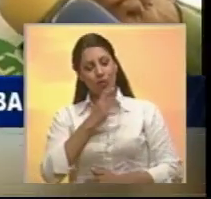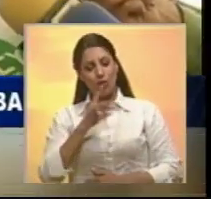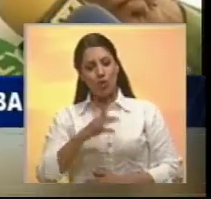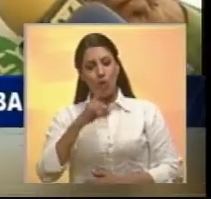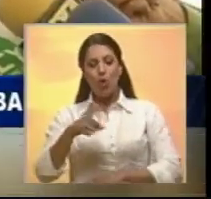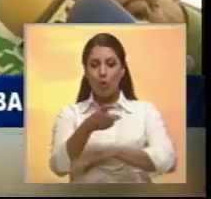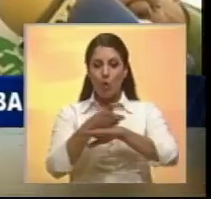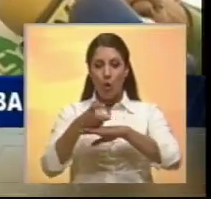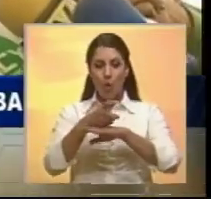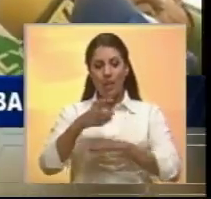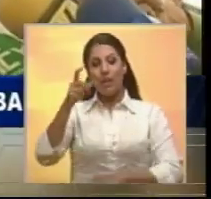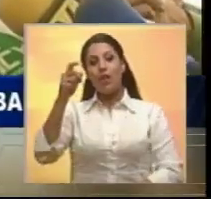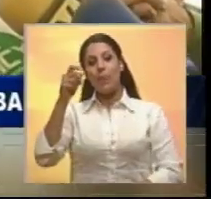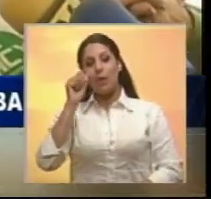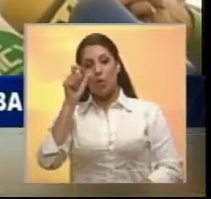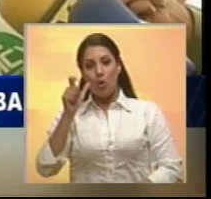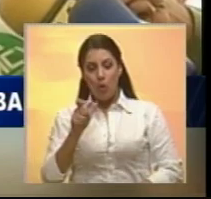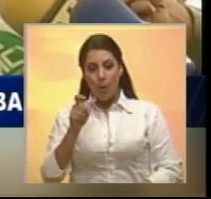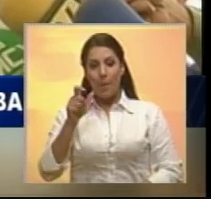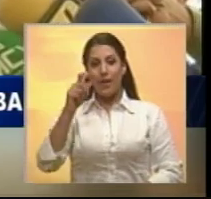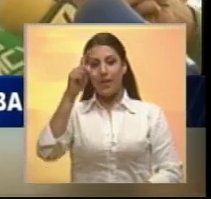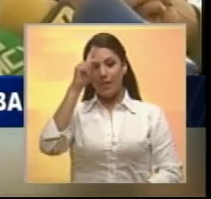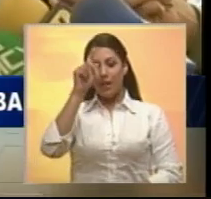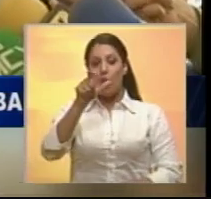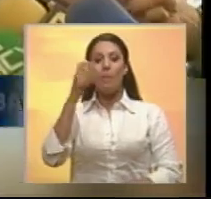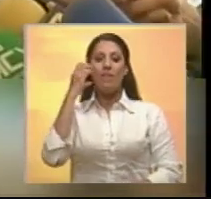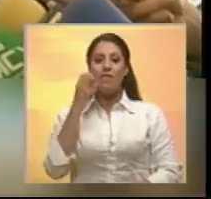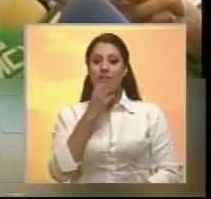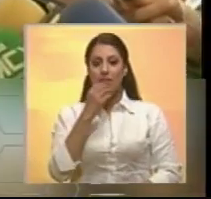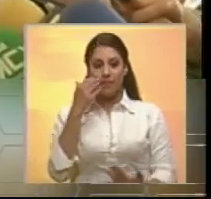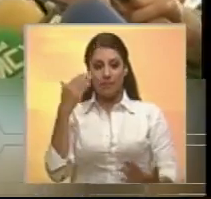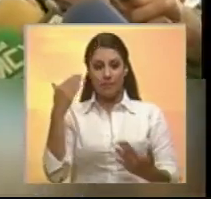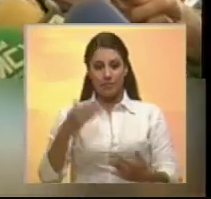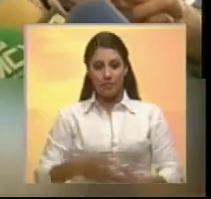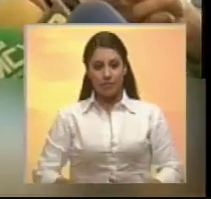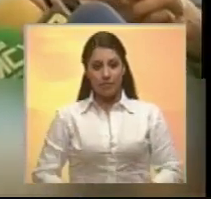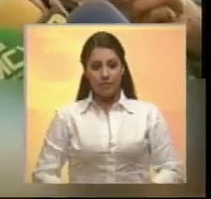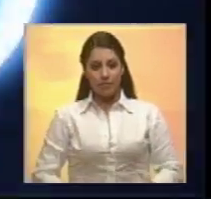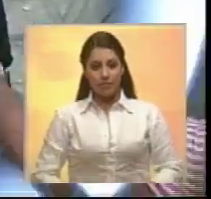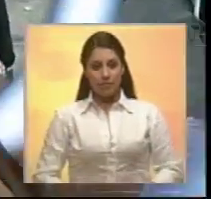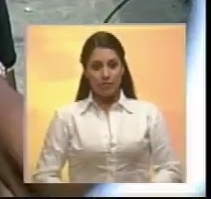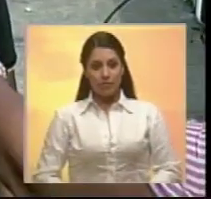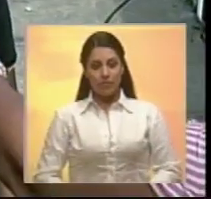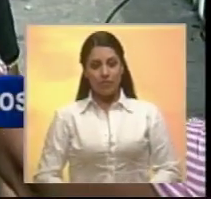Condolencias. Gobernador Tarek El Aizami rinde honores a Fidel Castro.